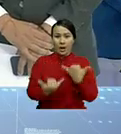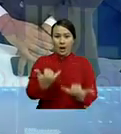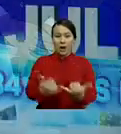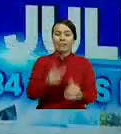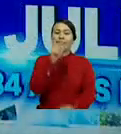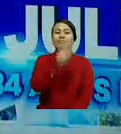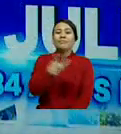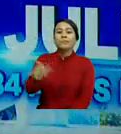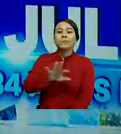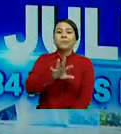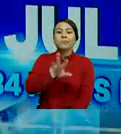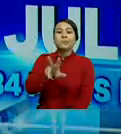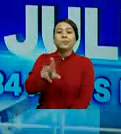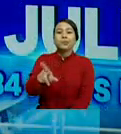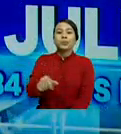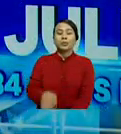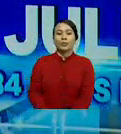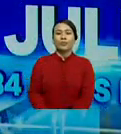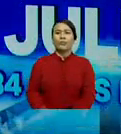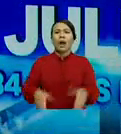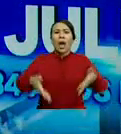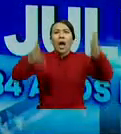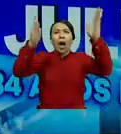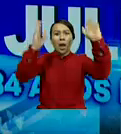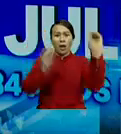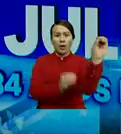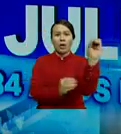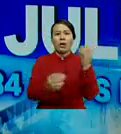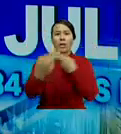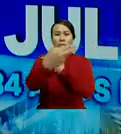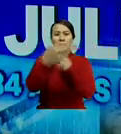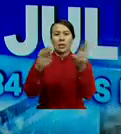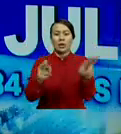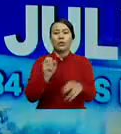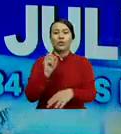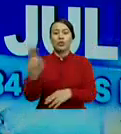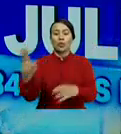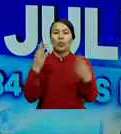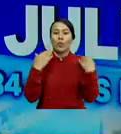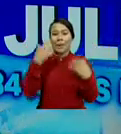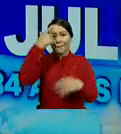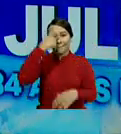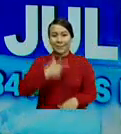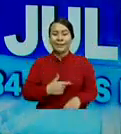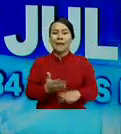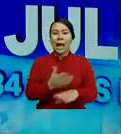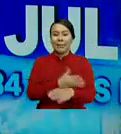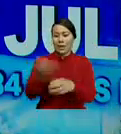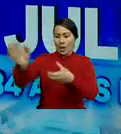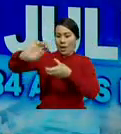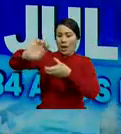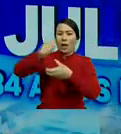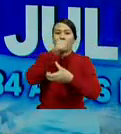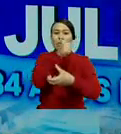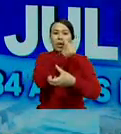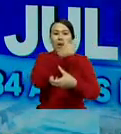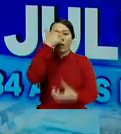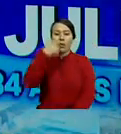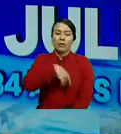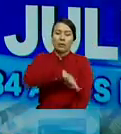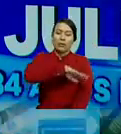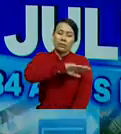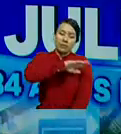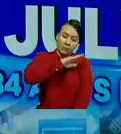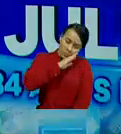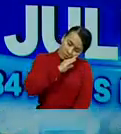Delincuentes se sustraen los enseres en un departamento ubicado al sur de Guayaquil. Los malhechores habrían escopolaminado al ocupante del inmueble